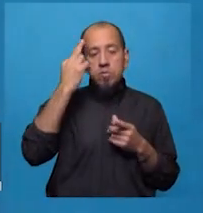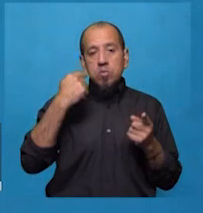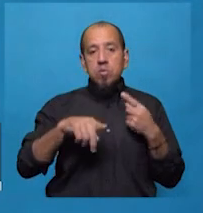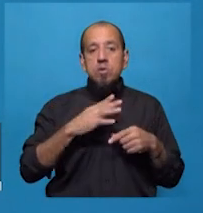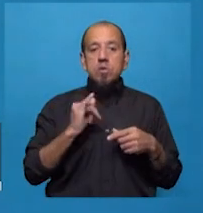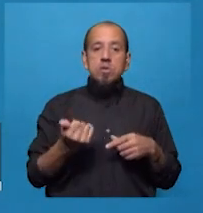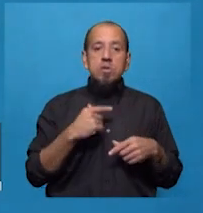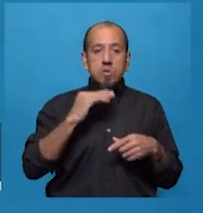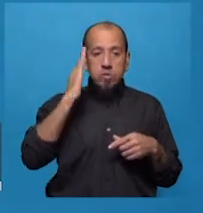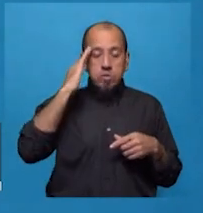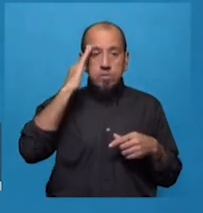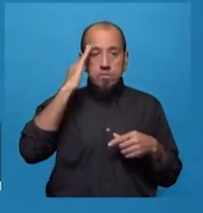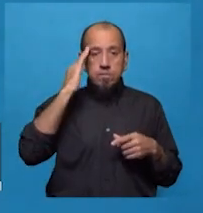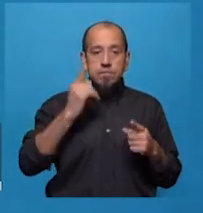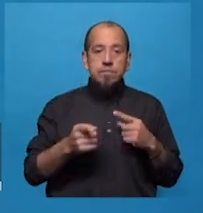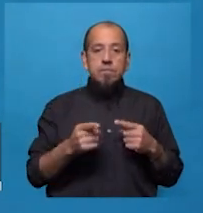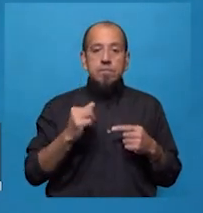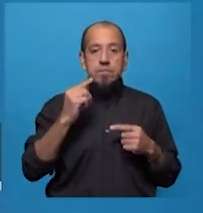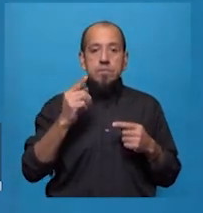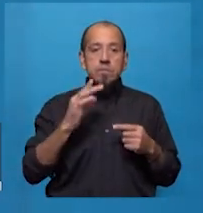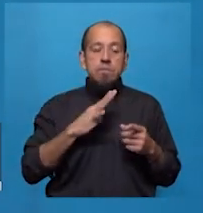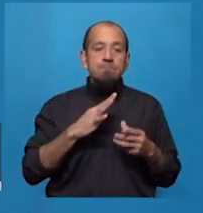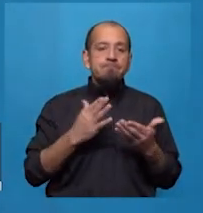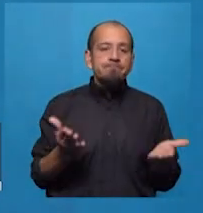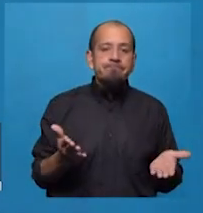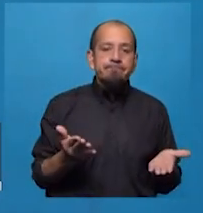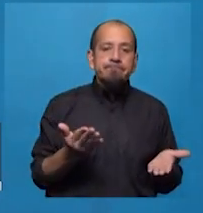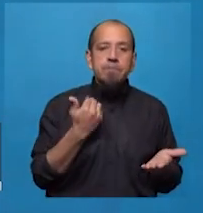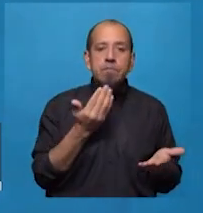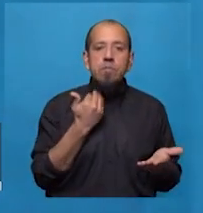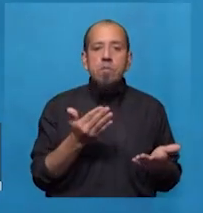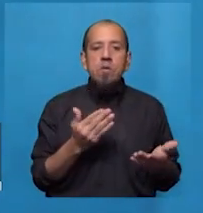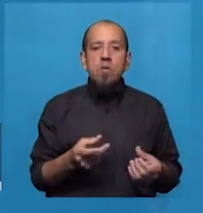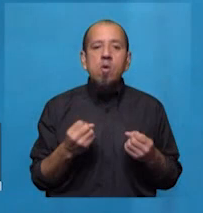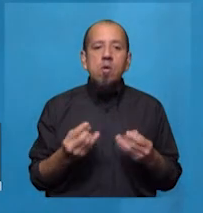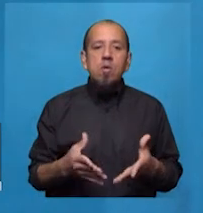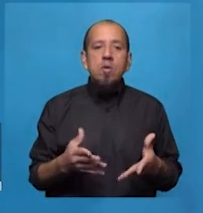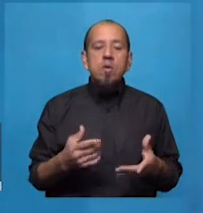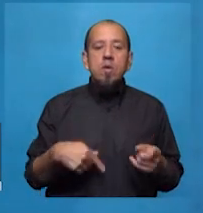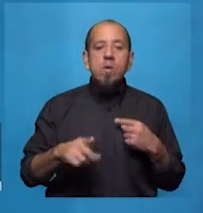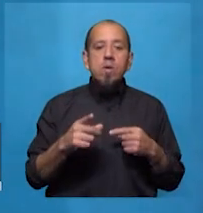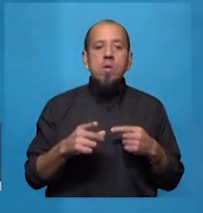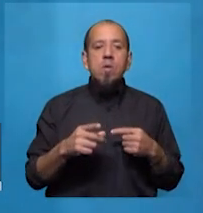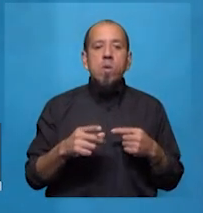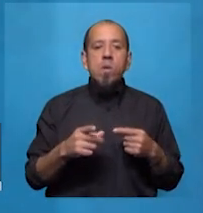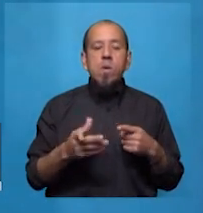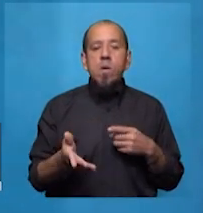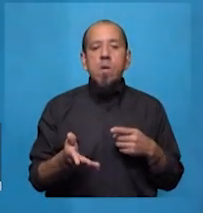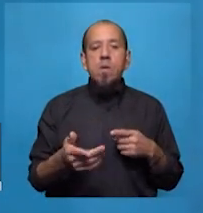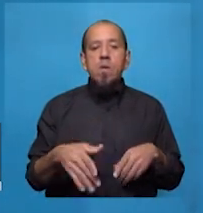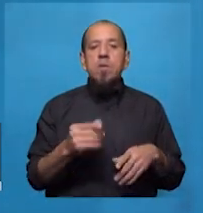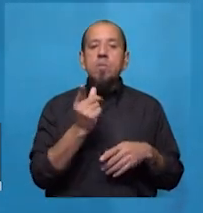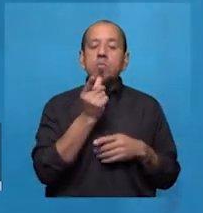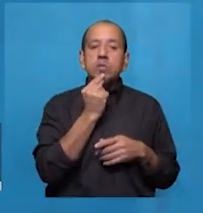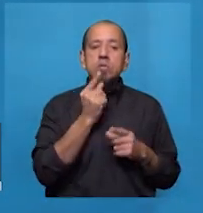vivió no lo experimentó no da los resultados porque una vez que se retira la fuerza de choque que se retira la fuerza